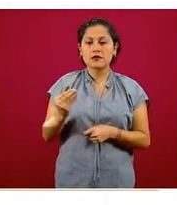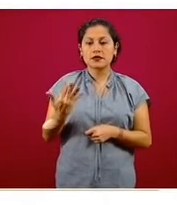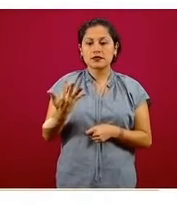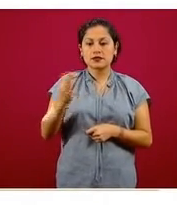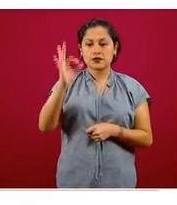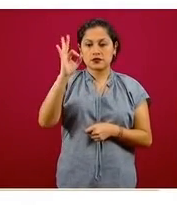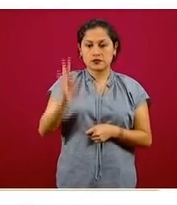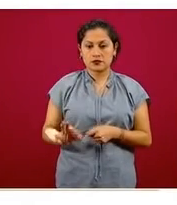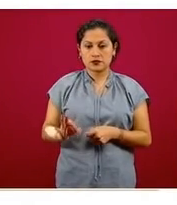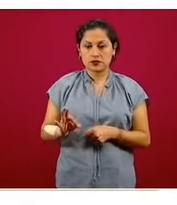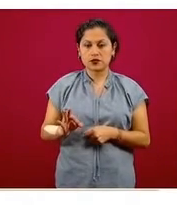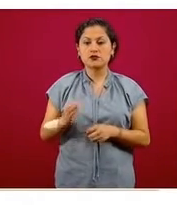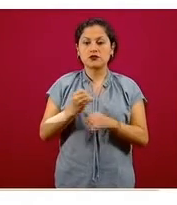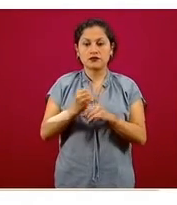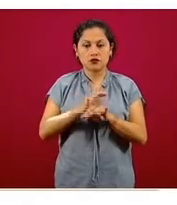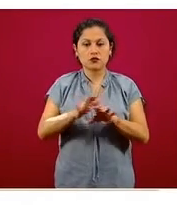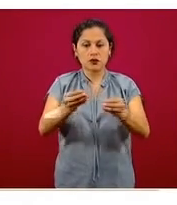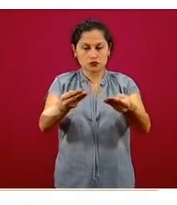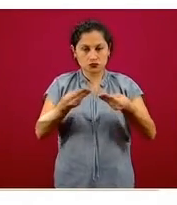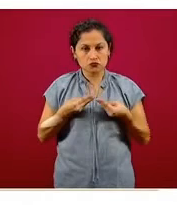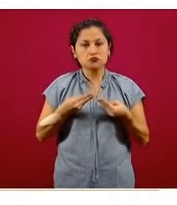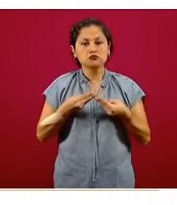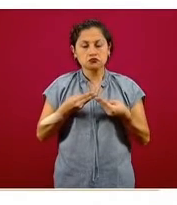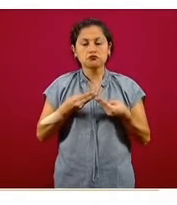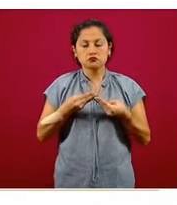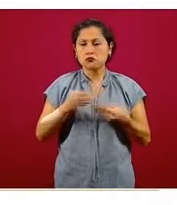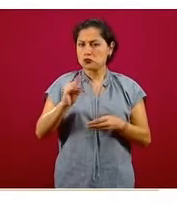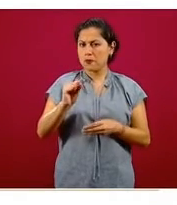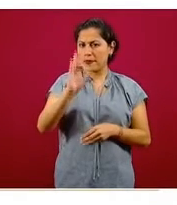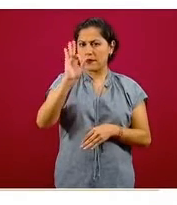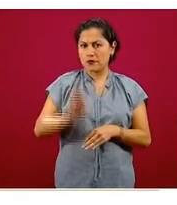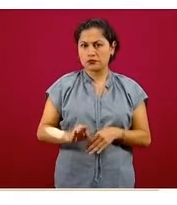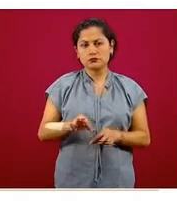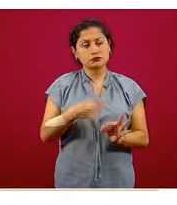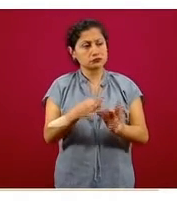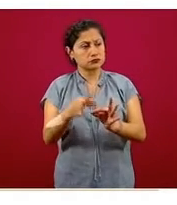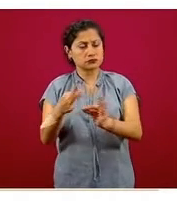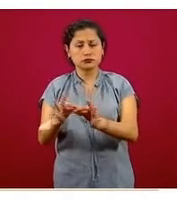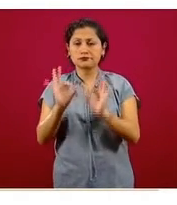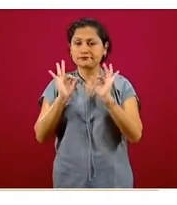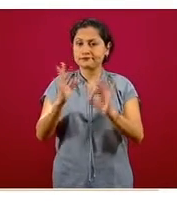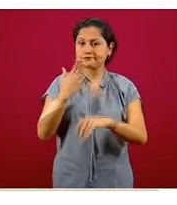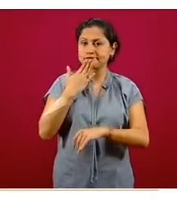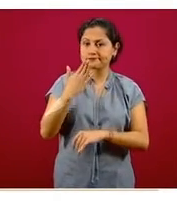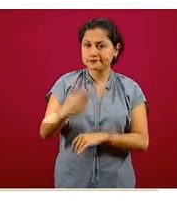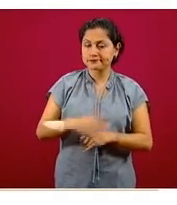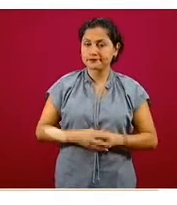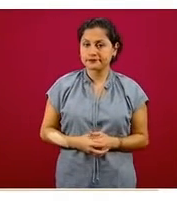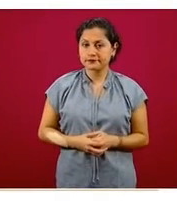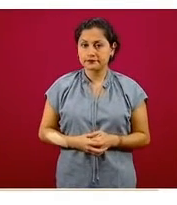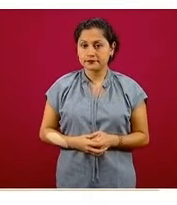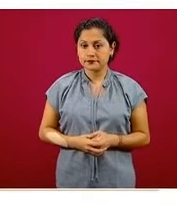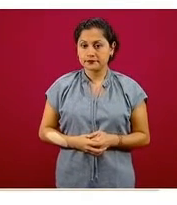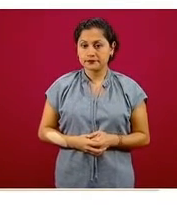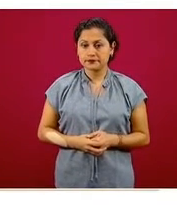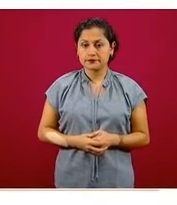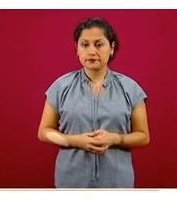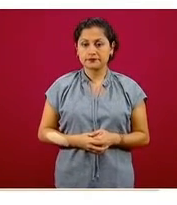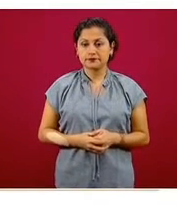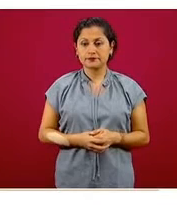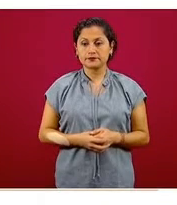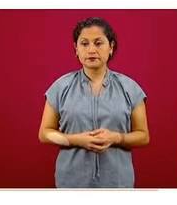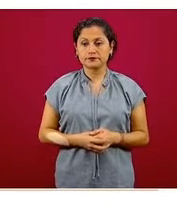una notificación por encima del 90%, lo cual nos asegura buena información para poder conocer estos